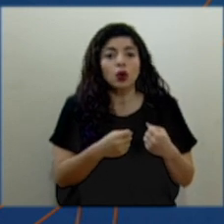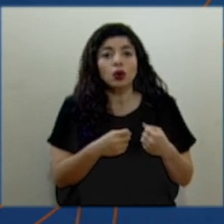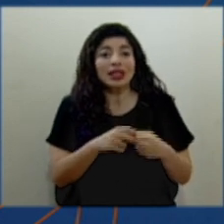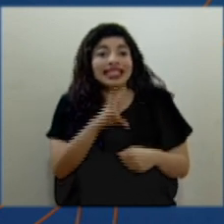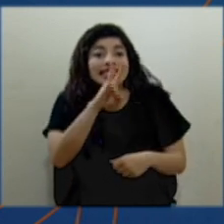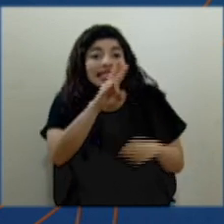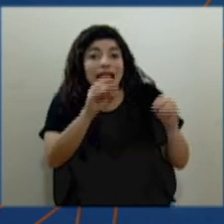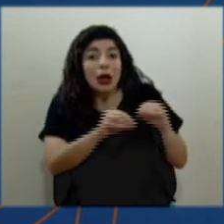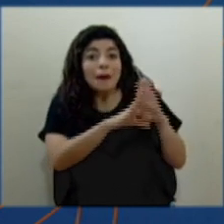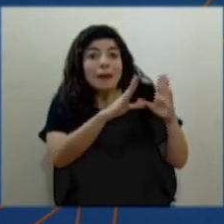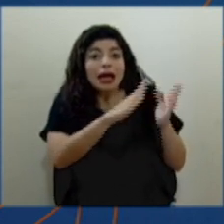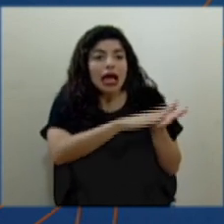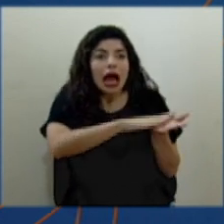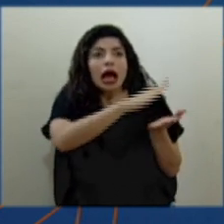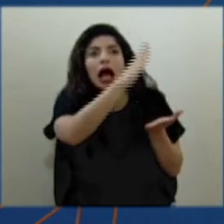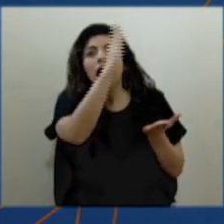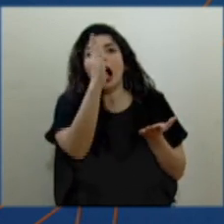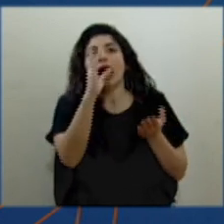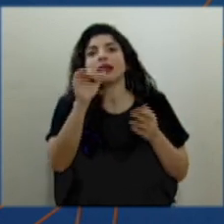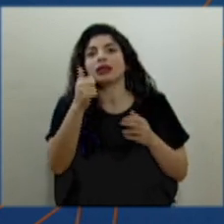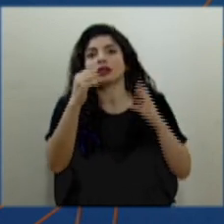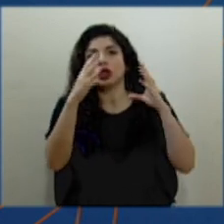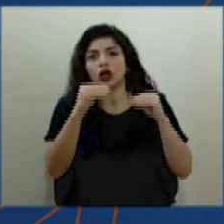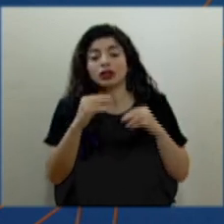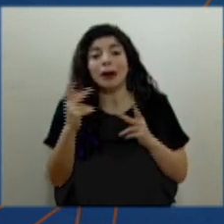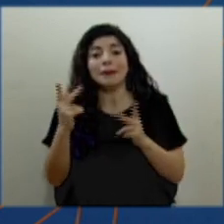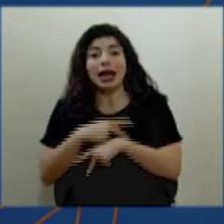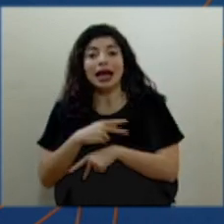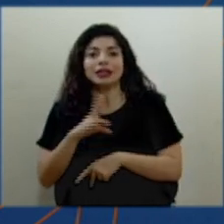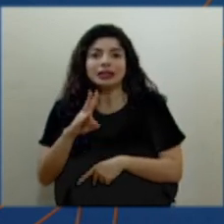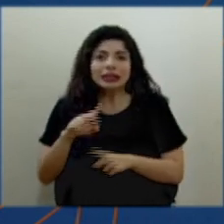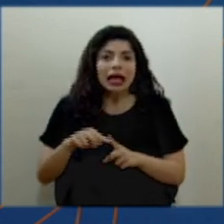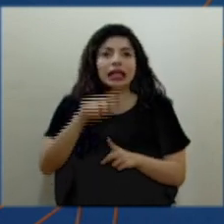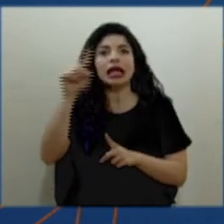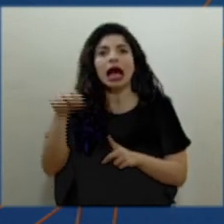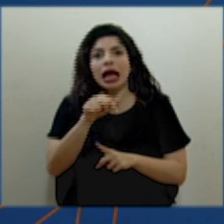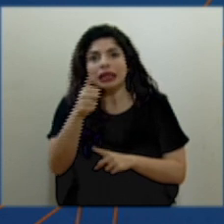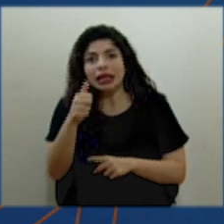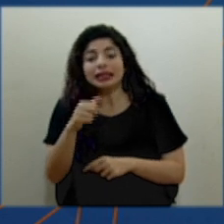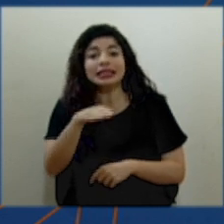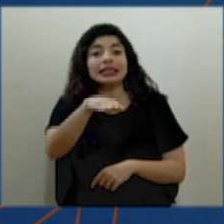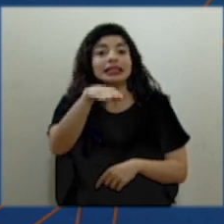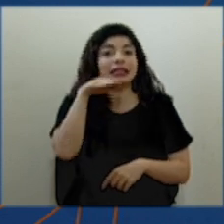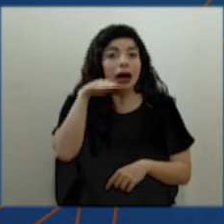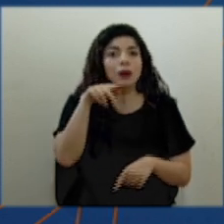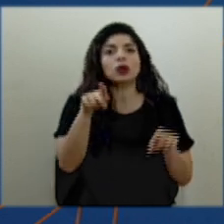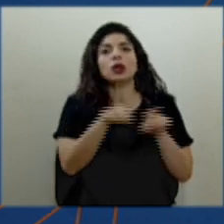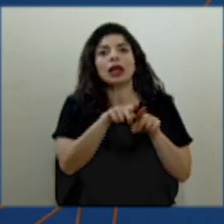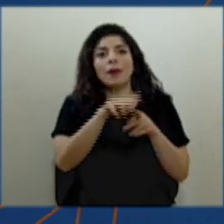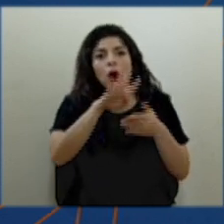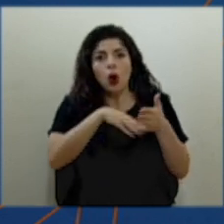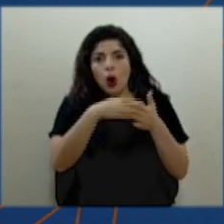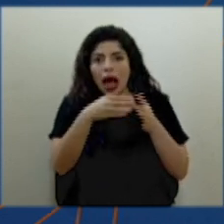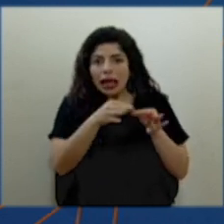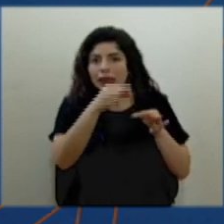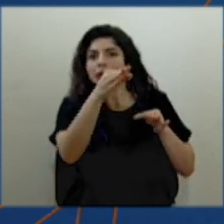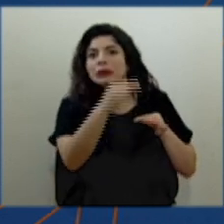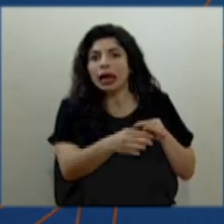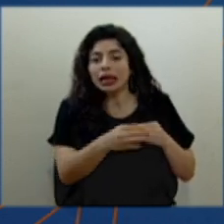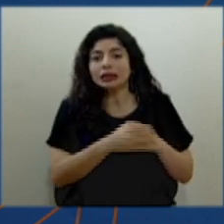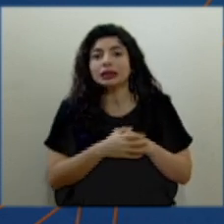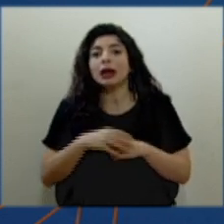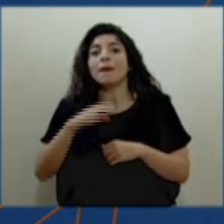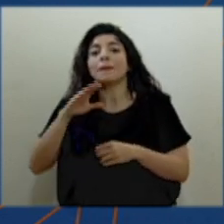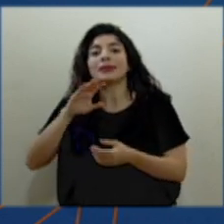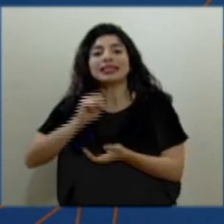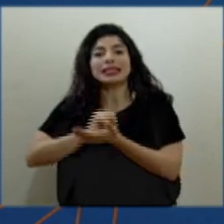de 7 de la mañana a 10 de la noche, en Paraíso de 7 a 10, en Zapote Catedral también vamos a ampliar horarios, en Carmen Montes de